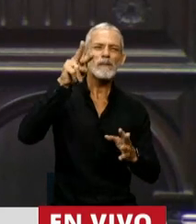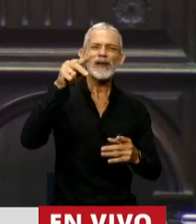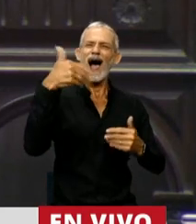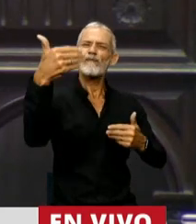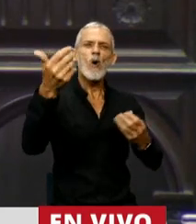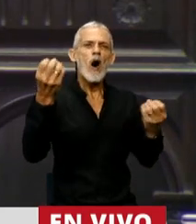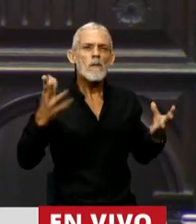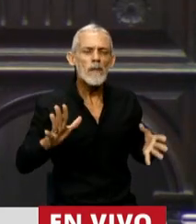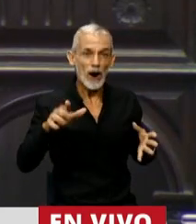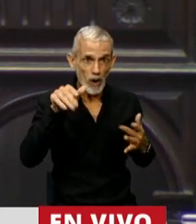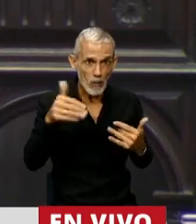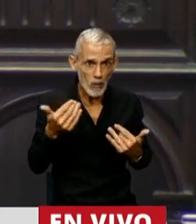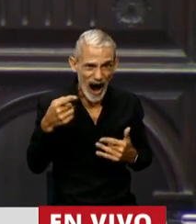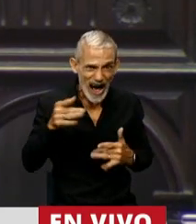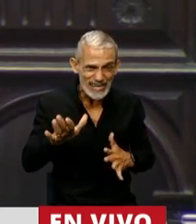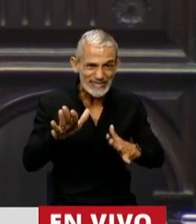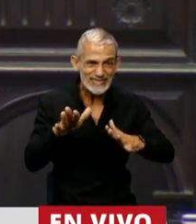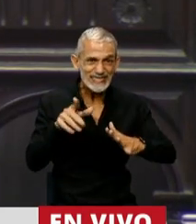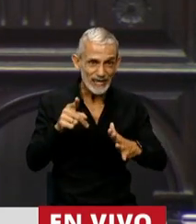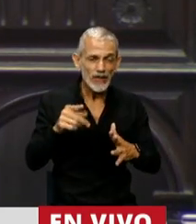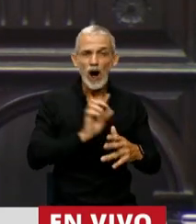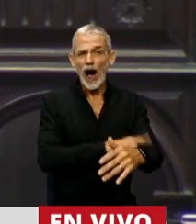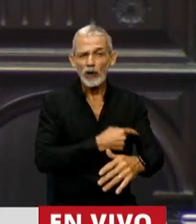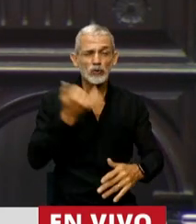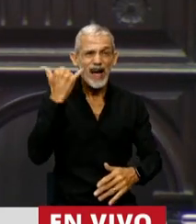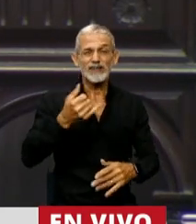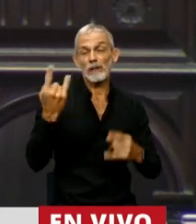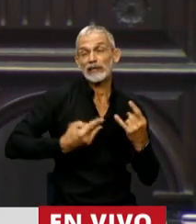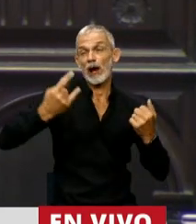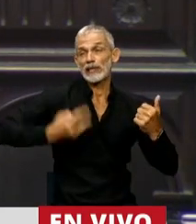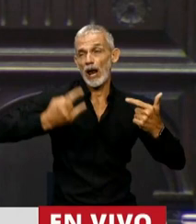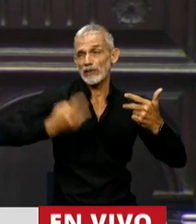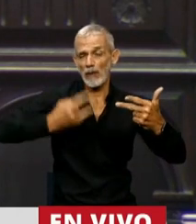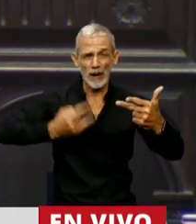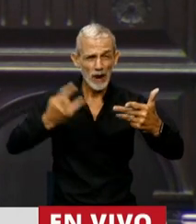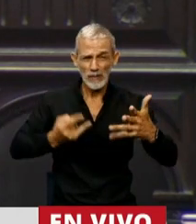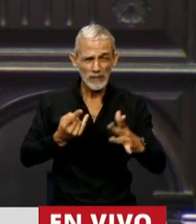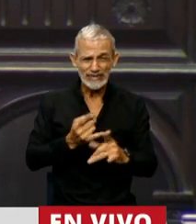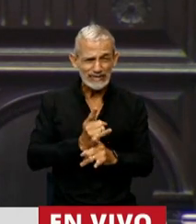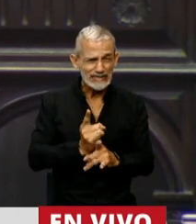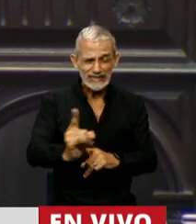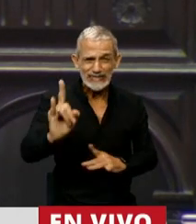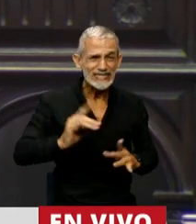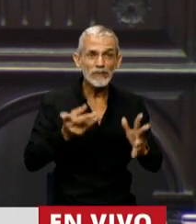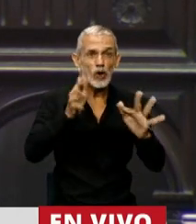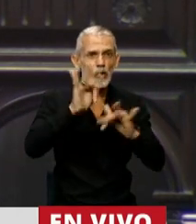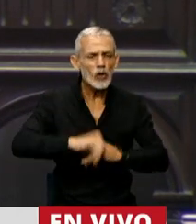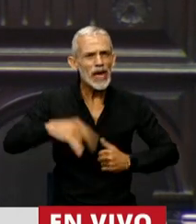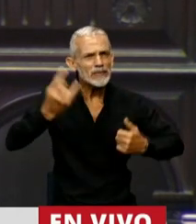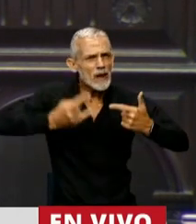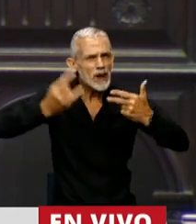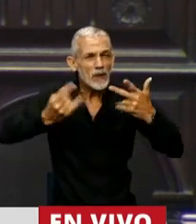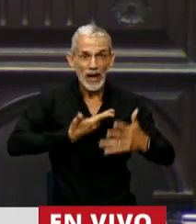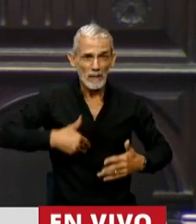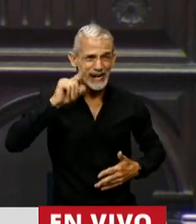adelante, no puede ni debe acostumbrarse a la mentira sostenida, permanente, cotidiana de